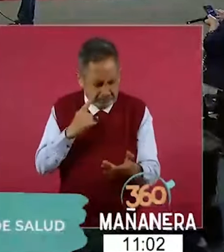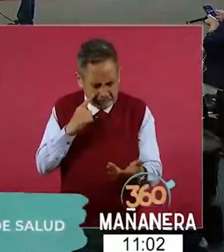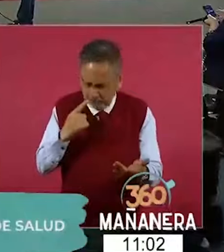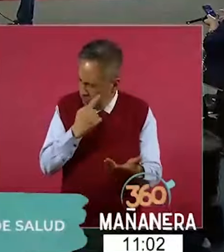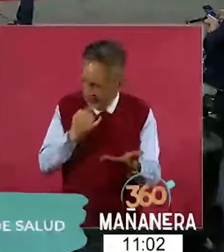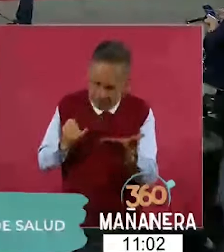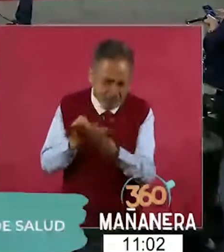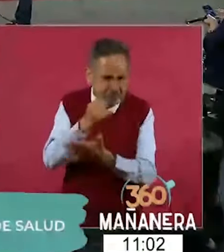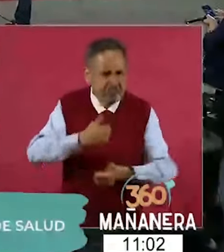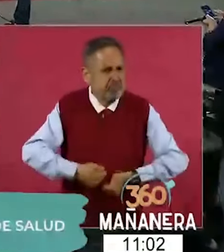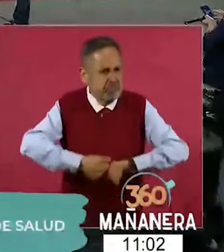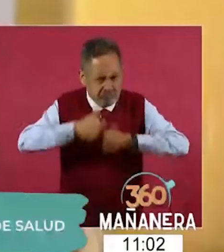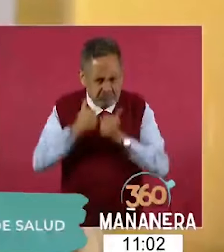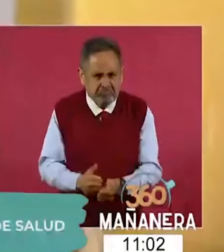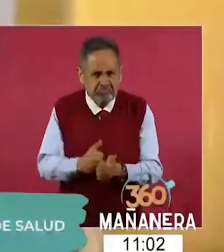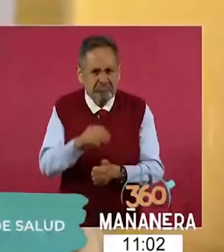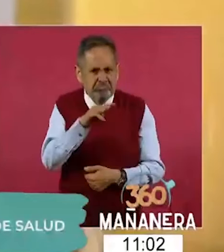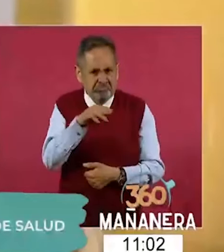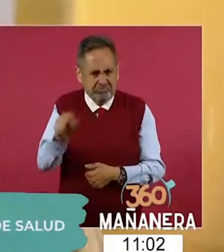quedarme porque